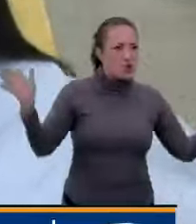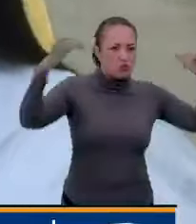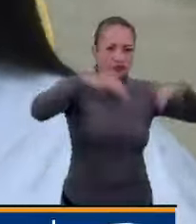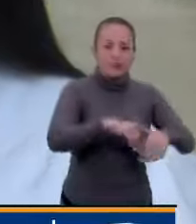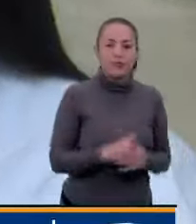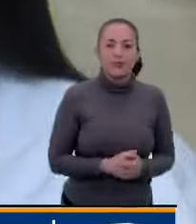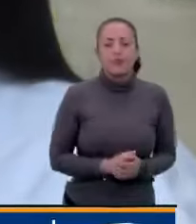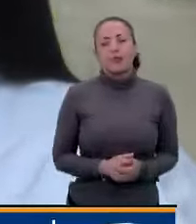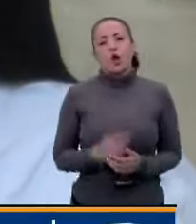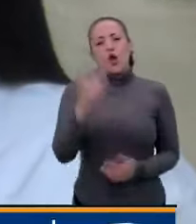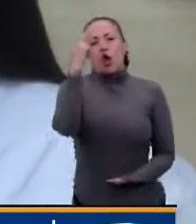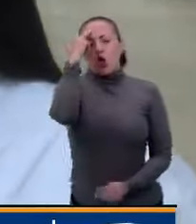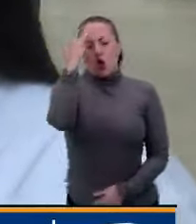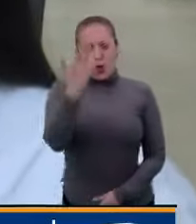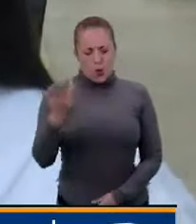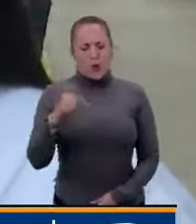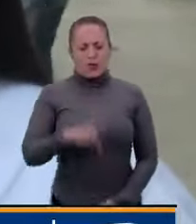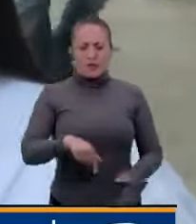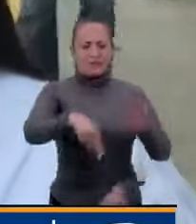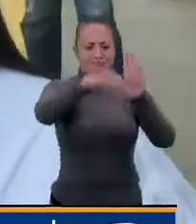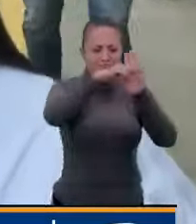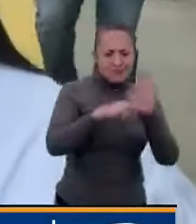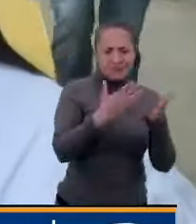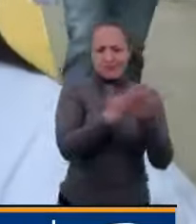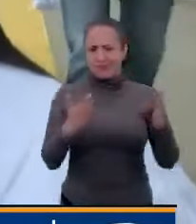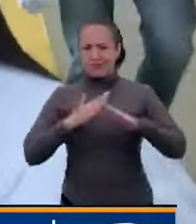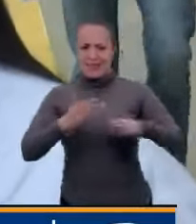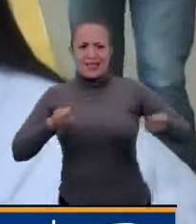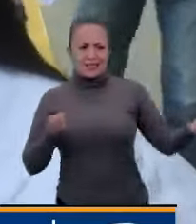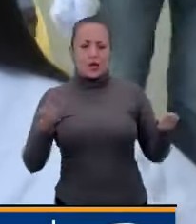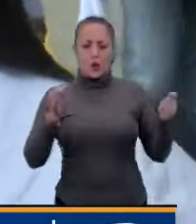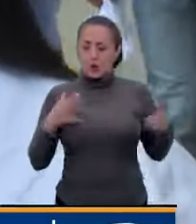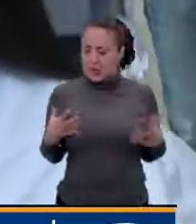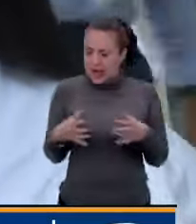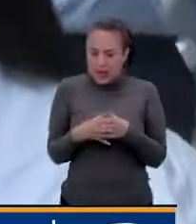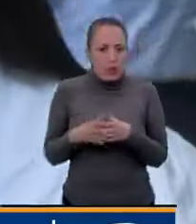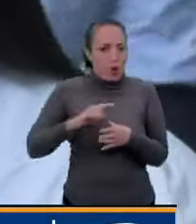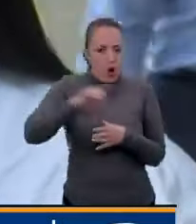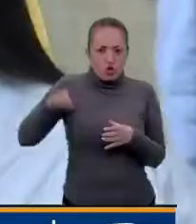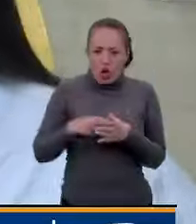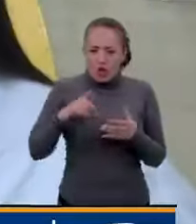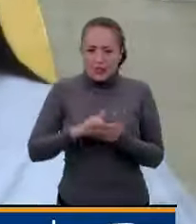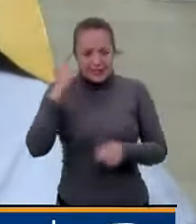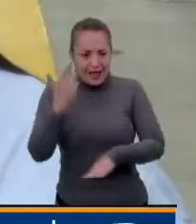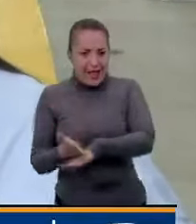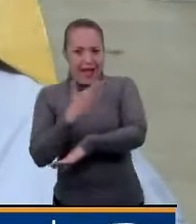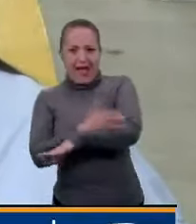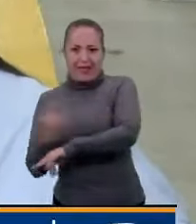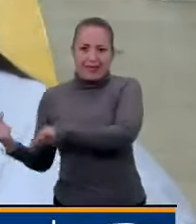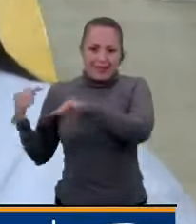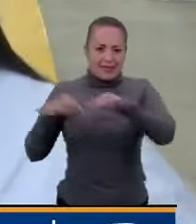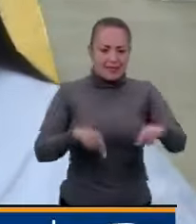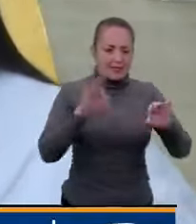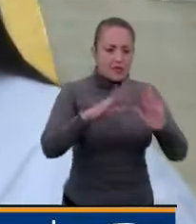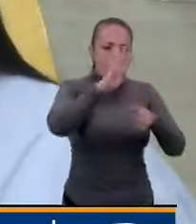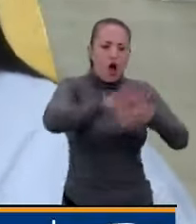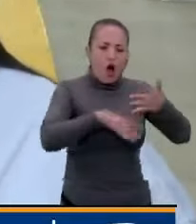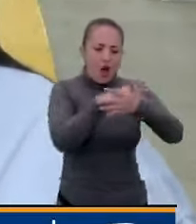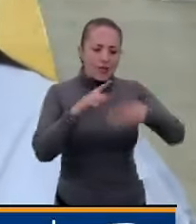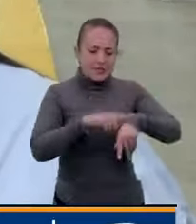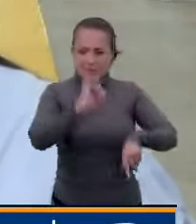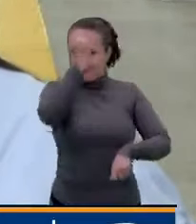Obviamente hay muchas regulaciones en cuanto a la seguridad, todo nuestro equipo se está preparando en llegar anticipadamente, vamos a tener un horario